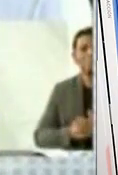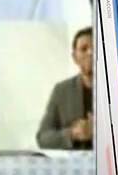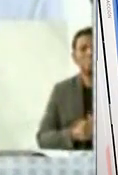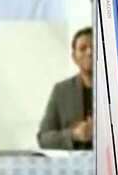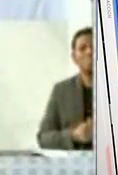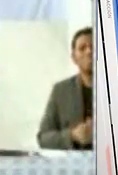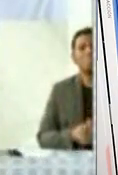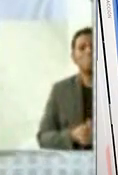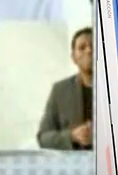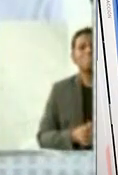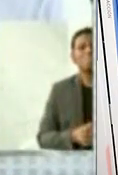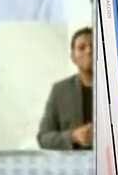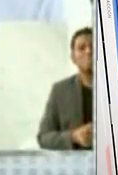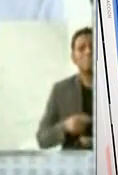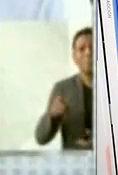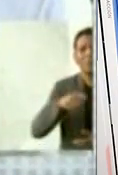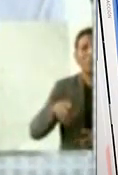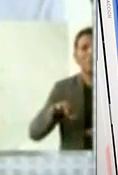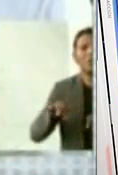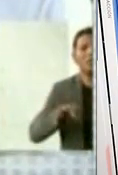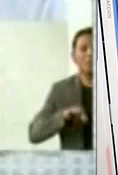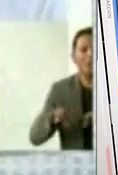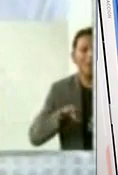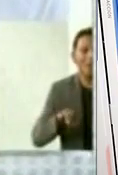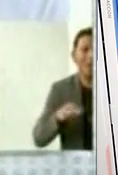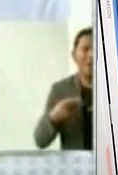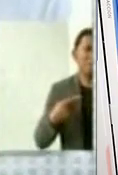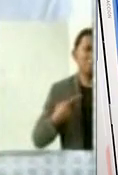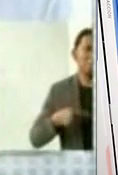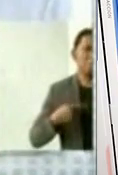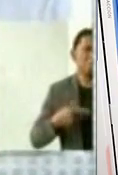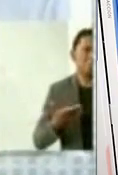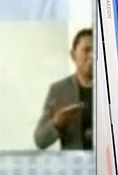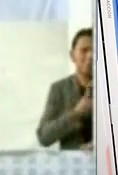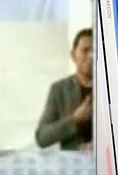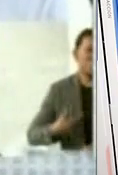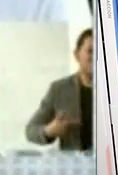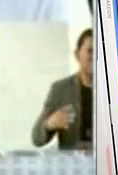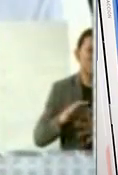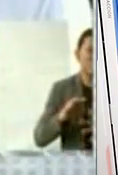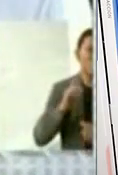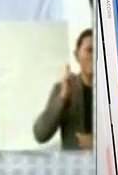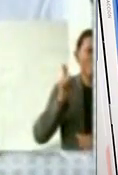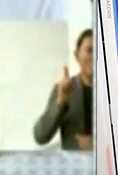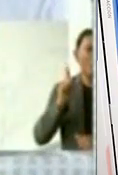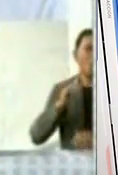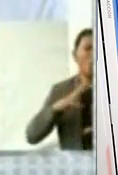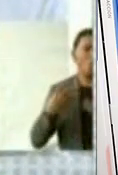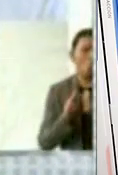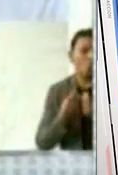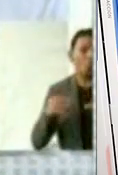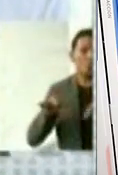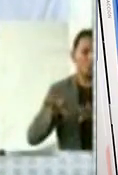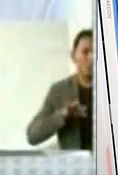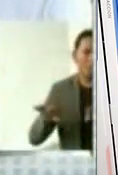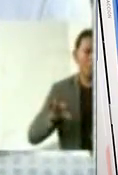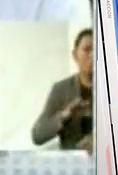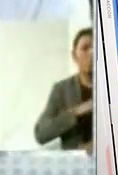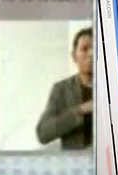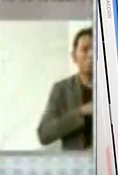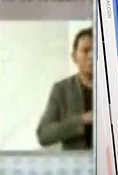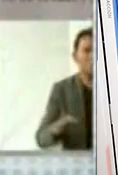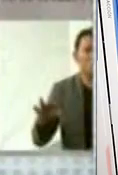darle sus palmaditas al presidente López Obrador. Sí, hombre, qué bueno dar tus arbolitos a Centroamérica, qué